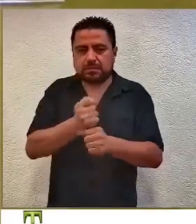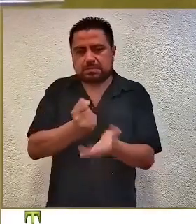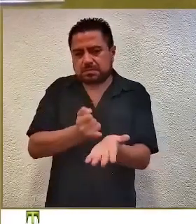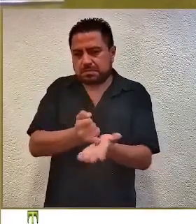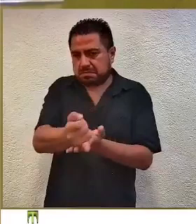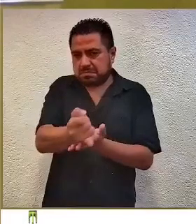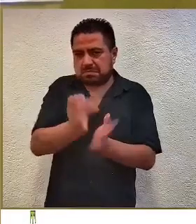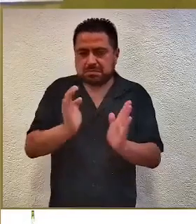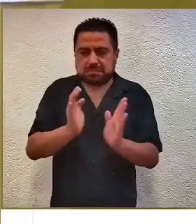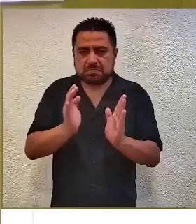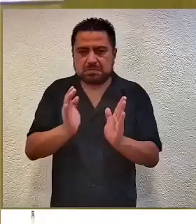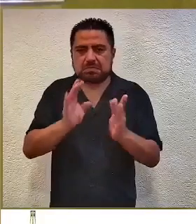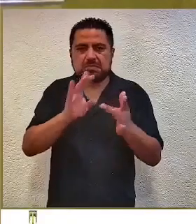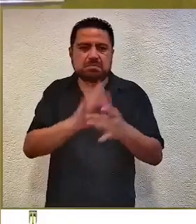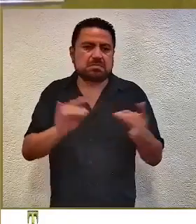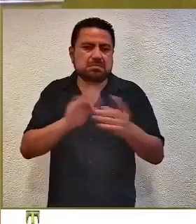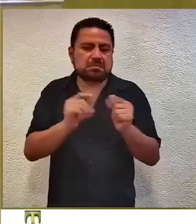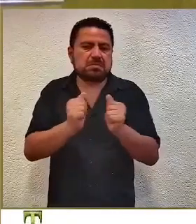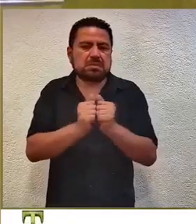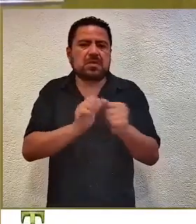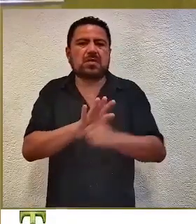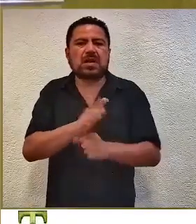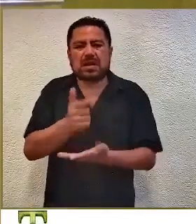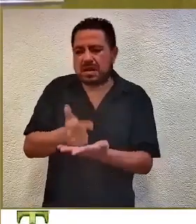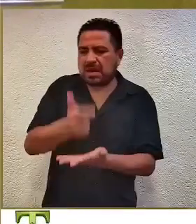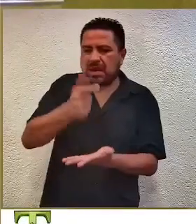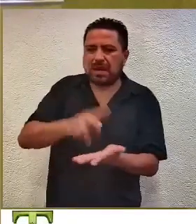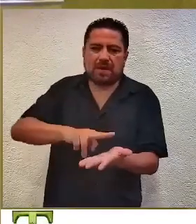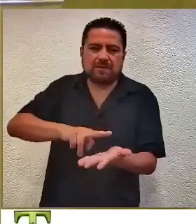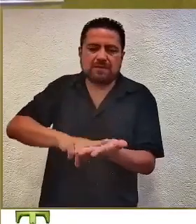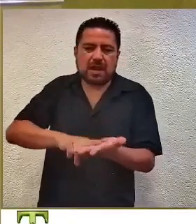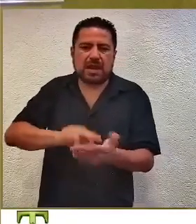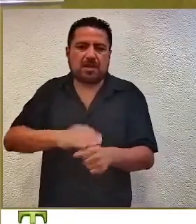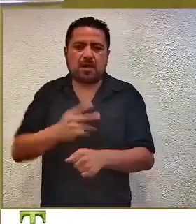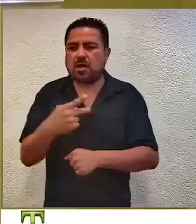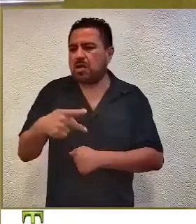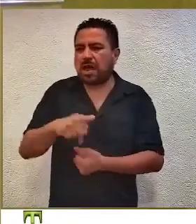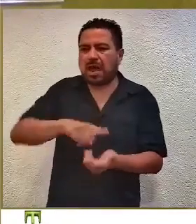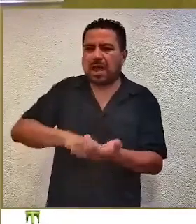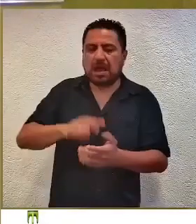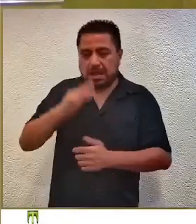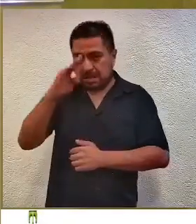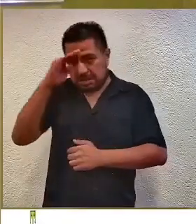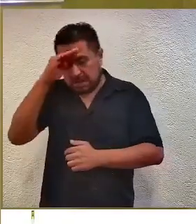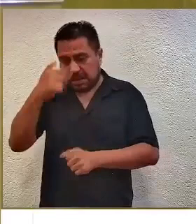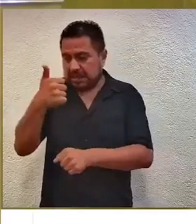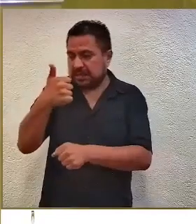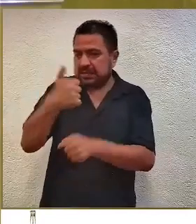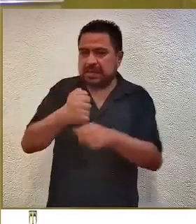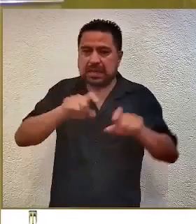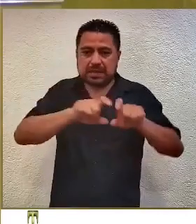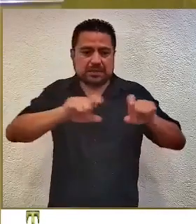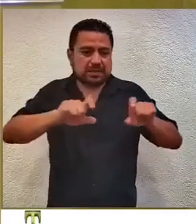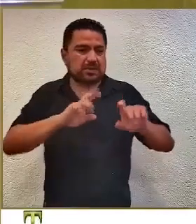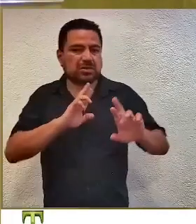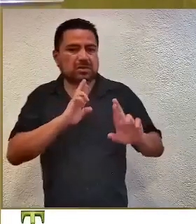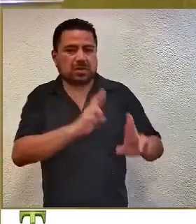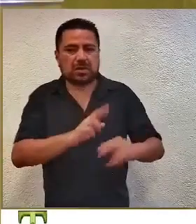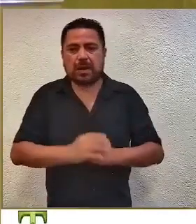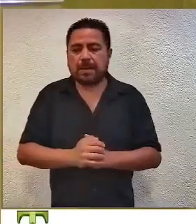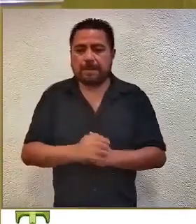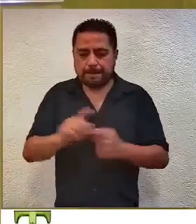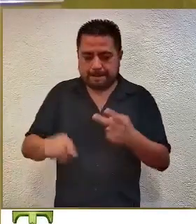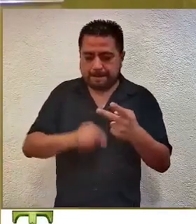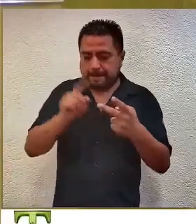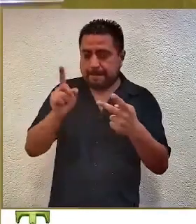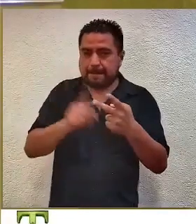determinan fundados, infundados e inoperantes los agravios hechos valer por los accionantes en términos del considerando sexto de la presente resolución.